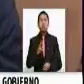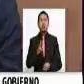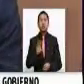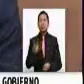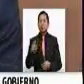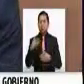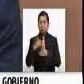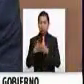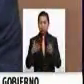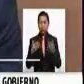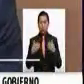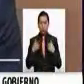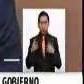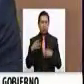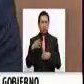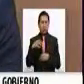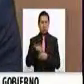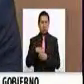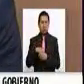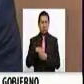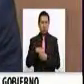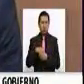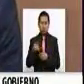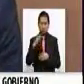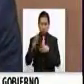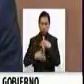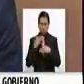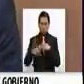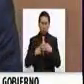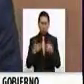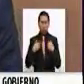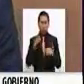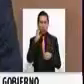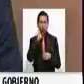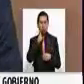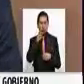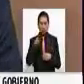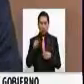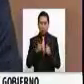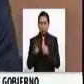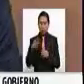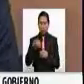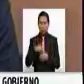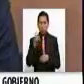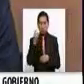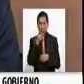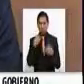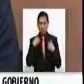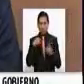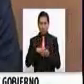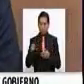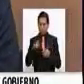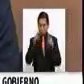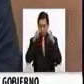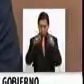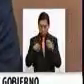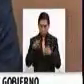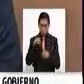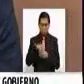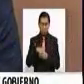paquetes en forma de ladrillo formal con cinta masking conteniendo sustancias controladas que de acuerdo a la prueba de